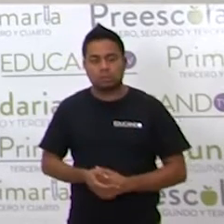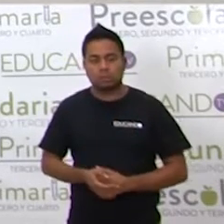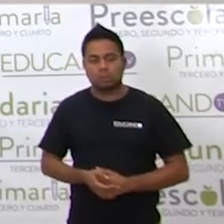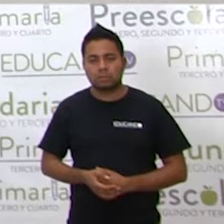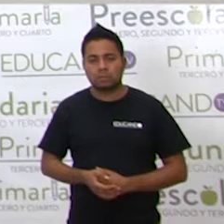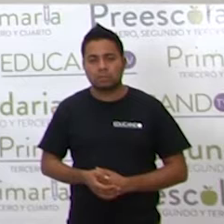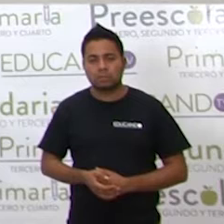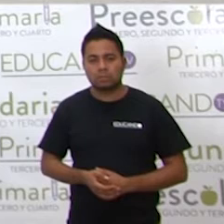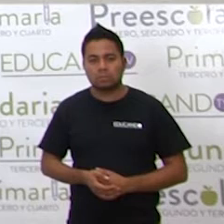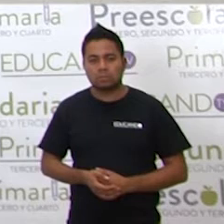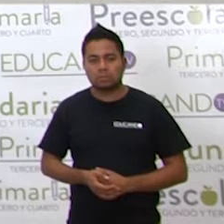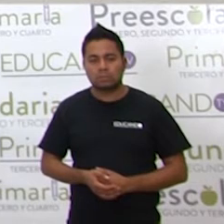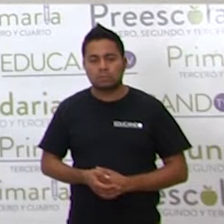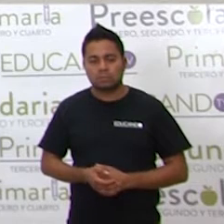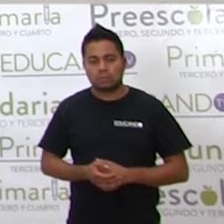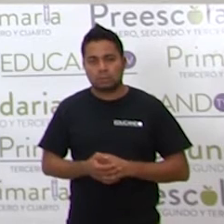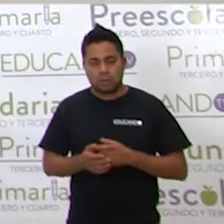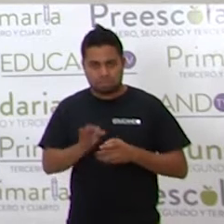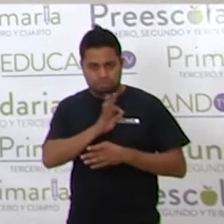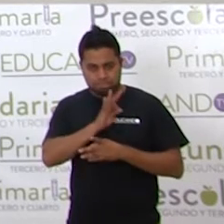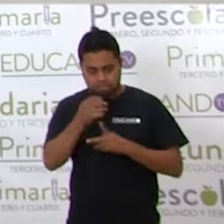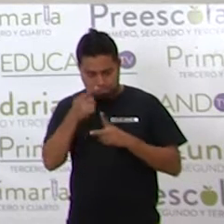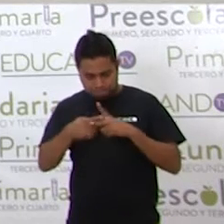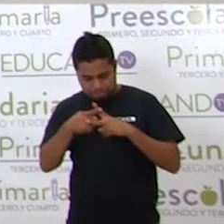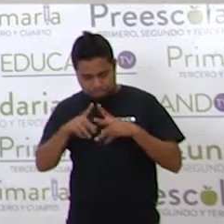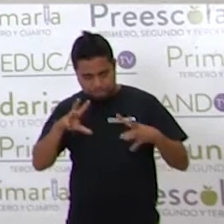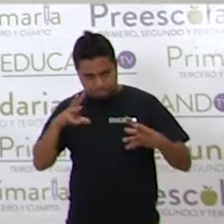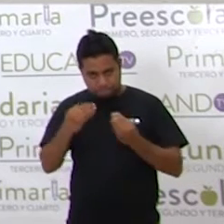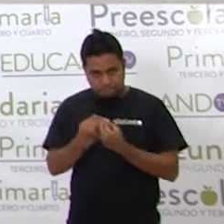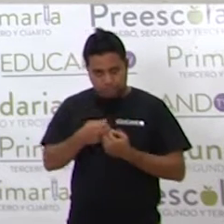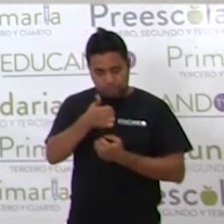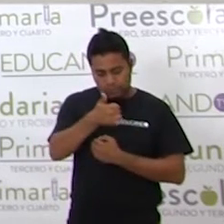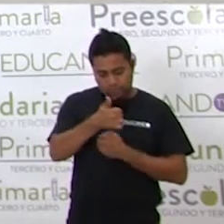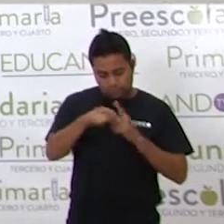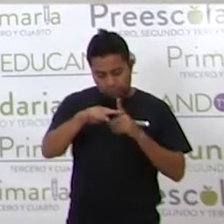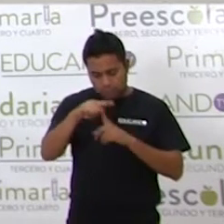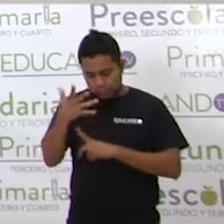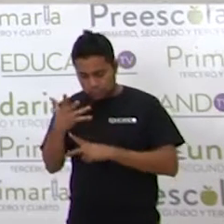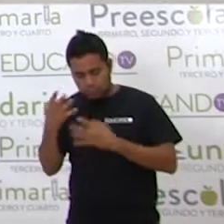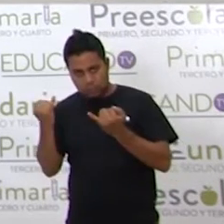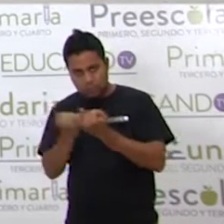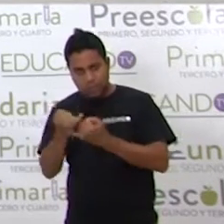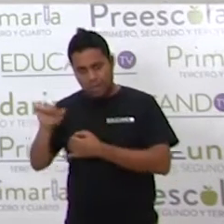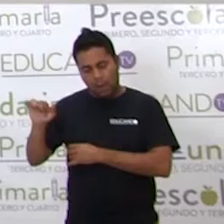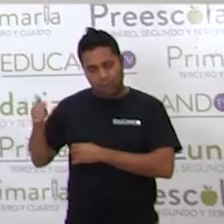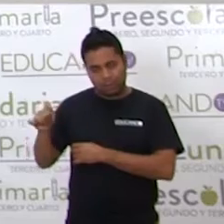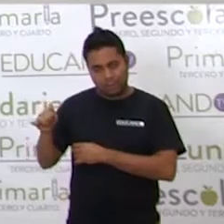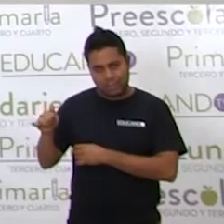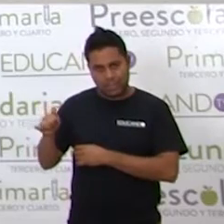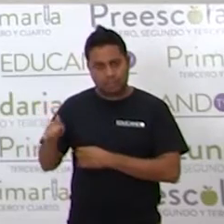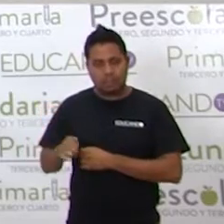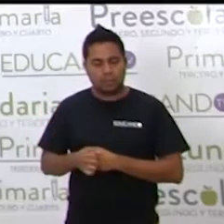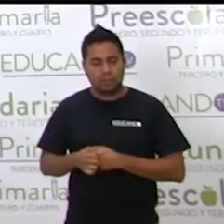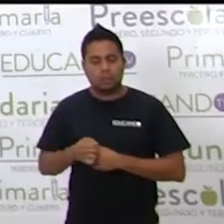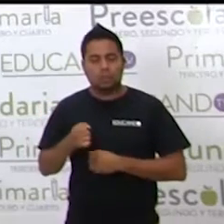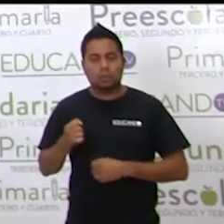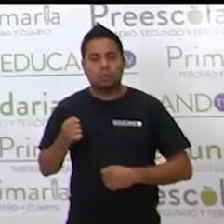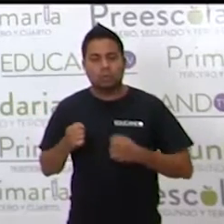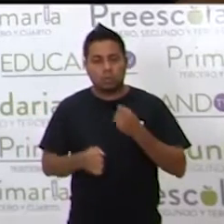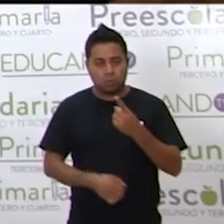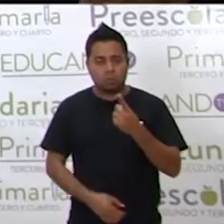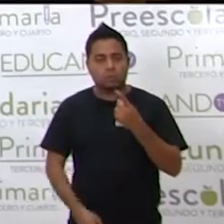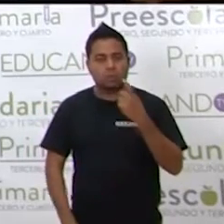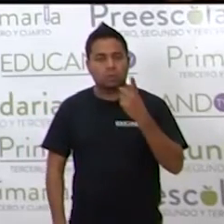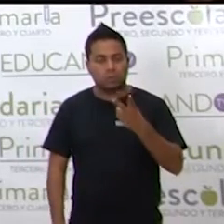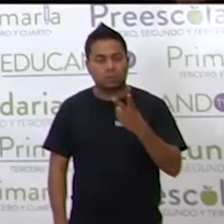Bien. Si sumamos, 6 más 5 nos va a dar 11. 1,